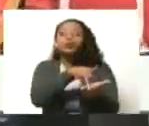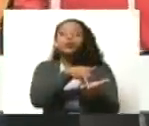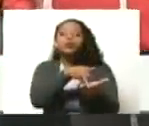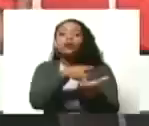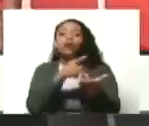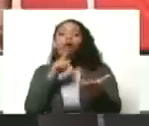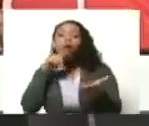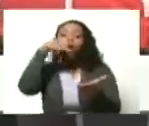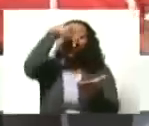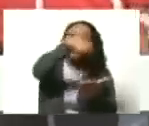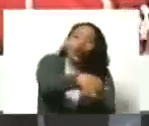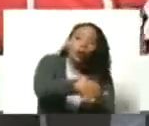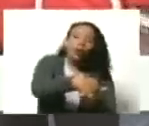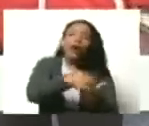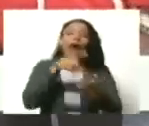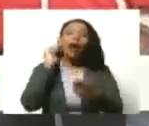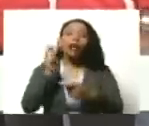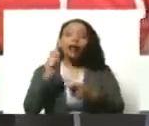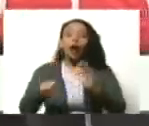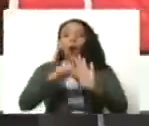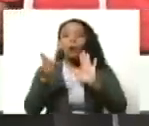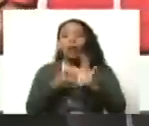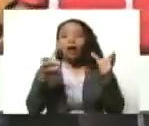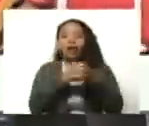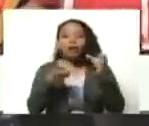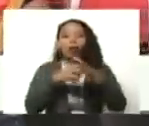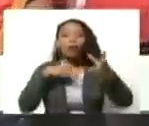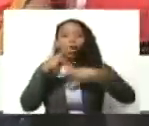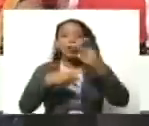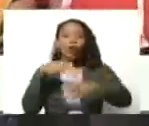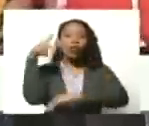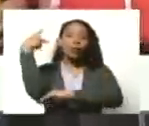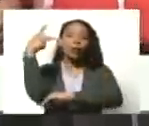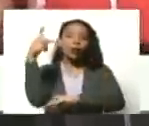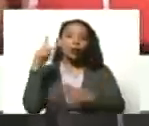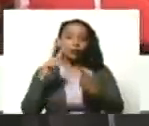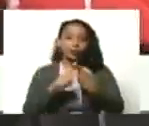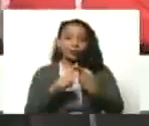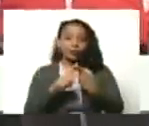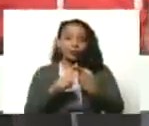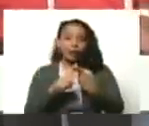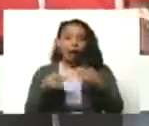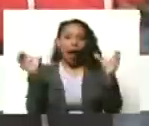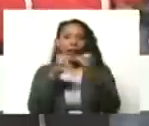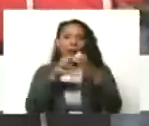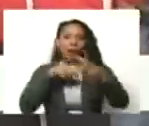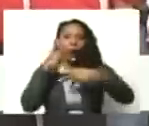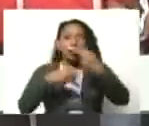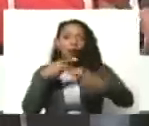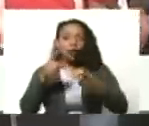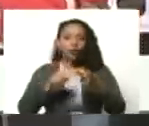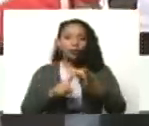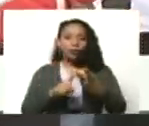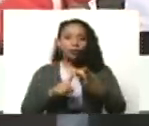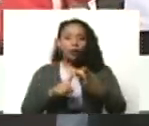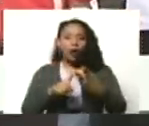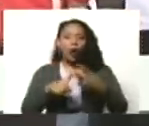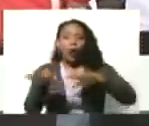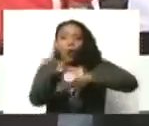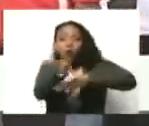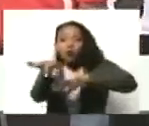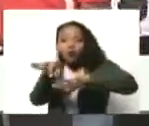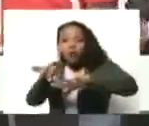completar nosotros la tarea de los equipos políticos parroquiales, de los equipos políticos